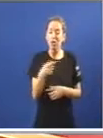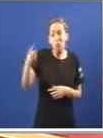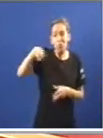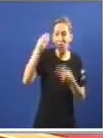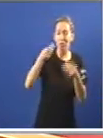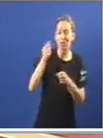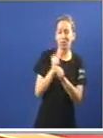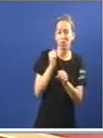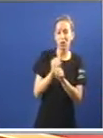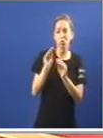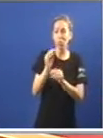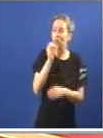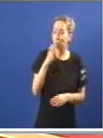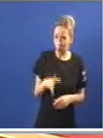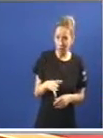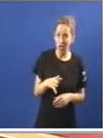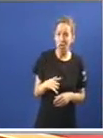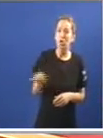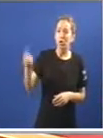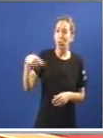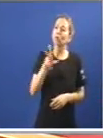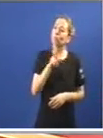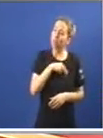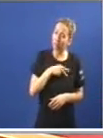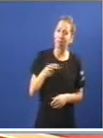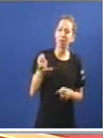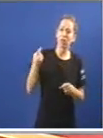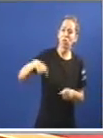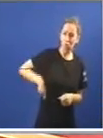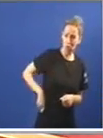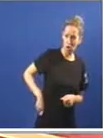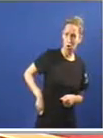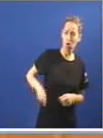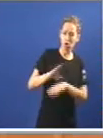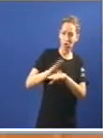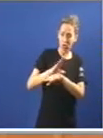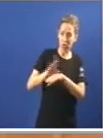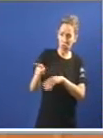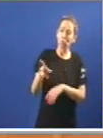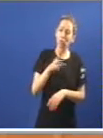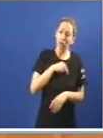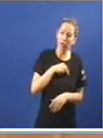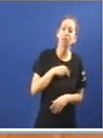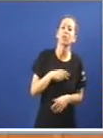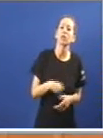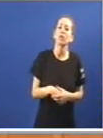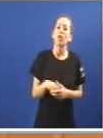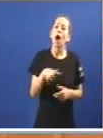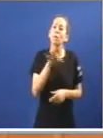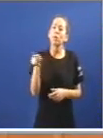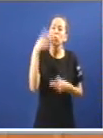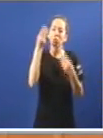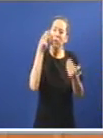que fai ven y merece o salario que cobra como conselleiro pensaba usted además que estaba en can do consello de contas